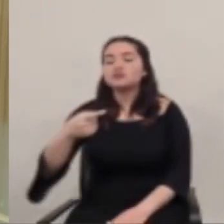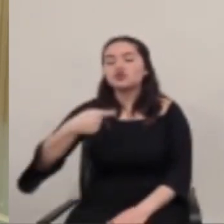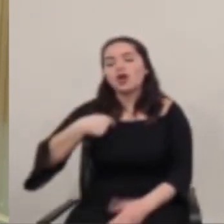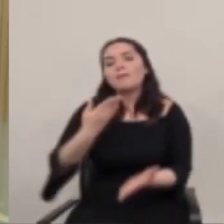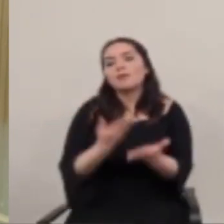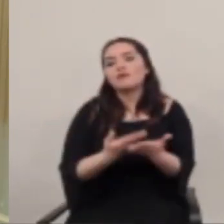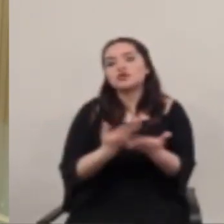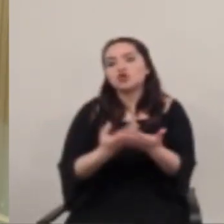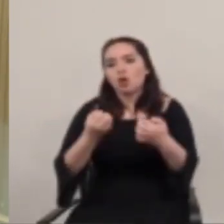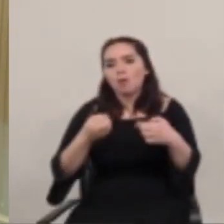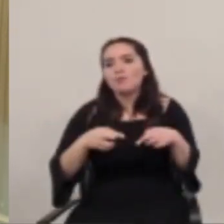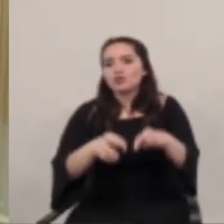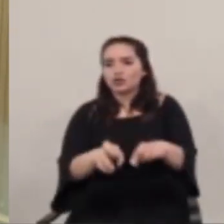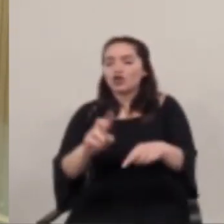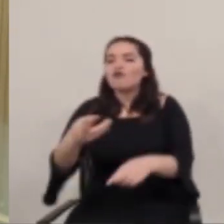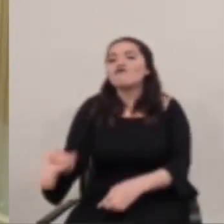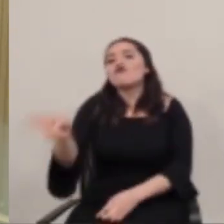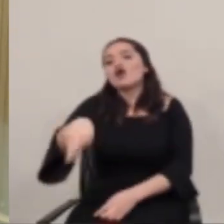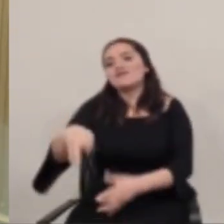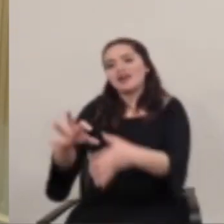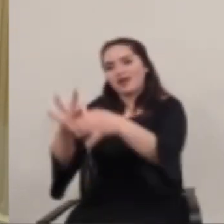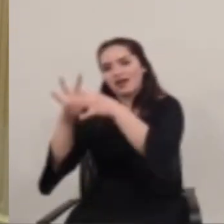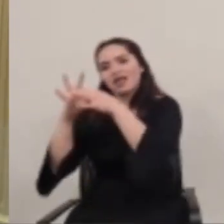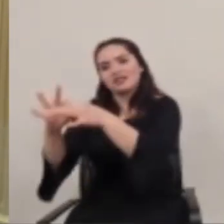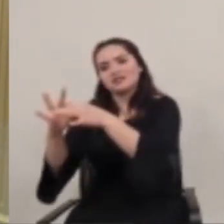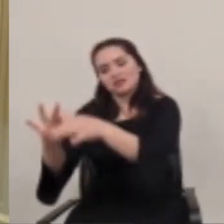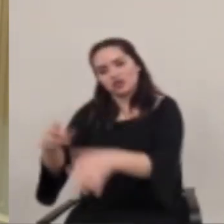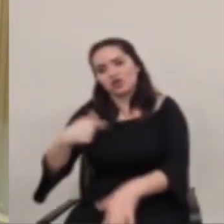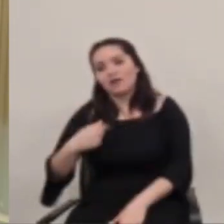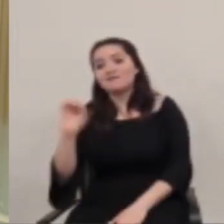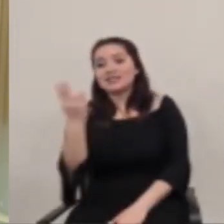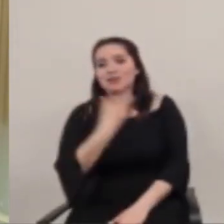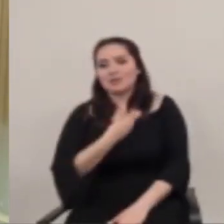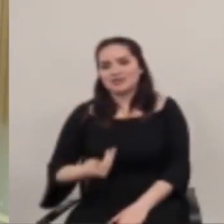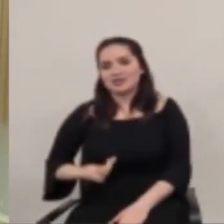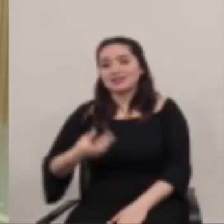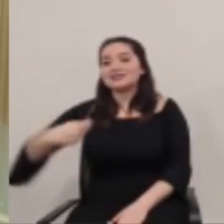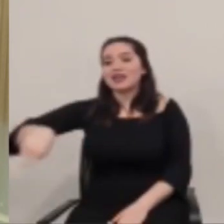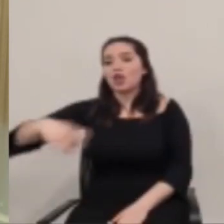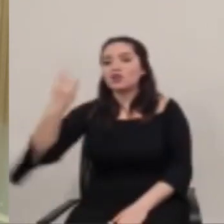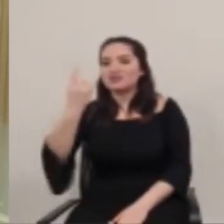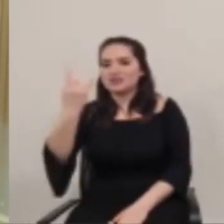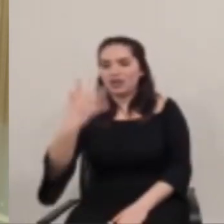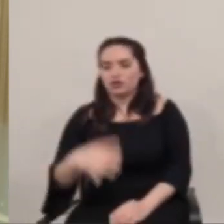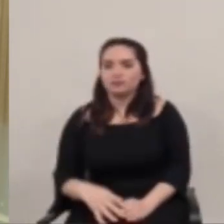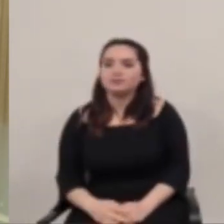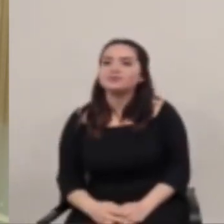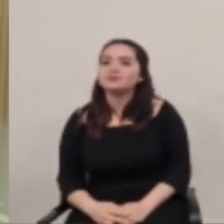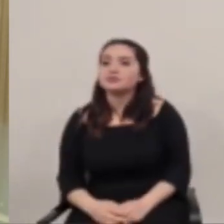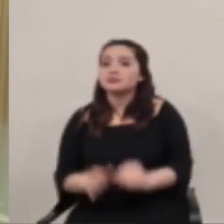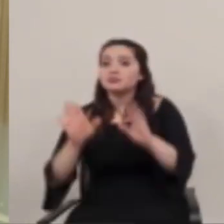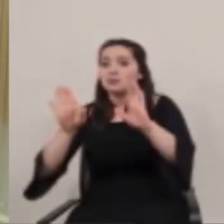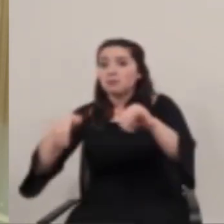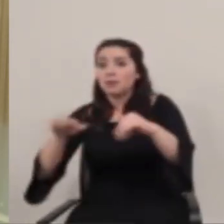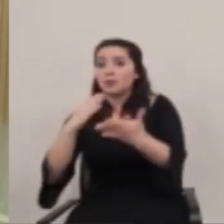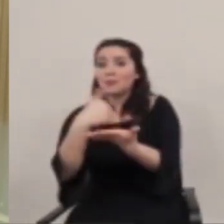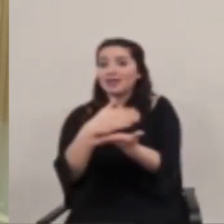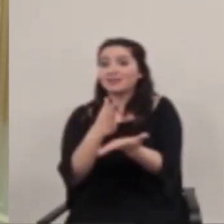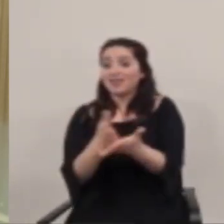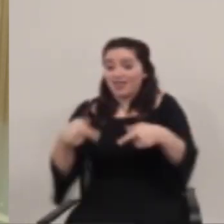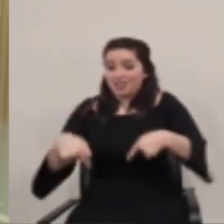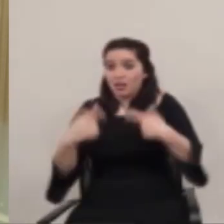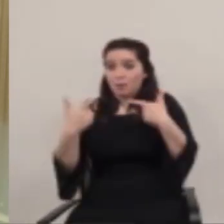oportunidad de volver a agradecer como vicepresidente del Senado Universitario. Tal como plantea esta